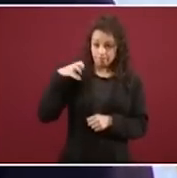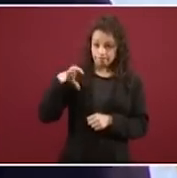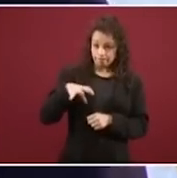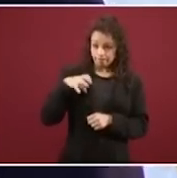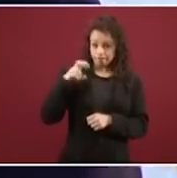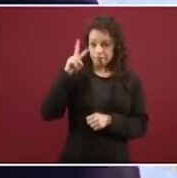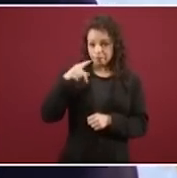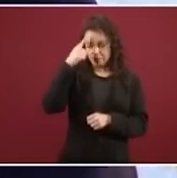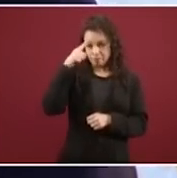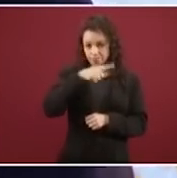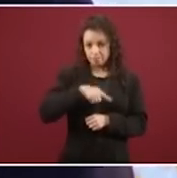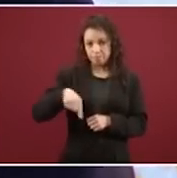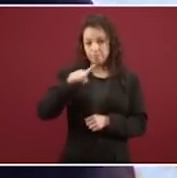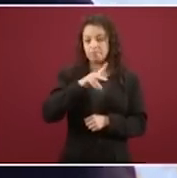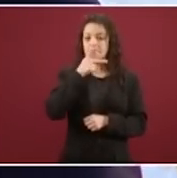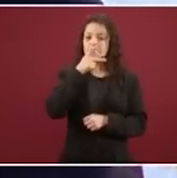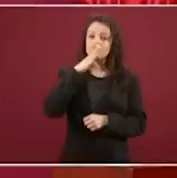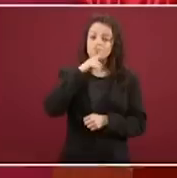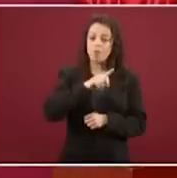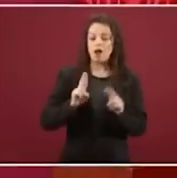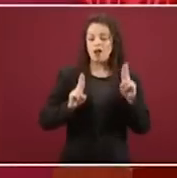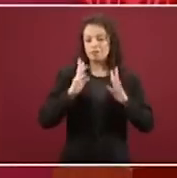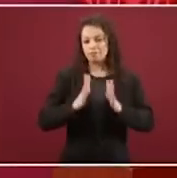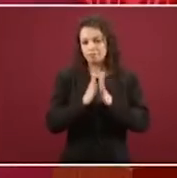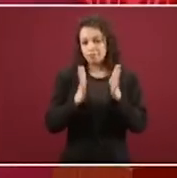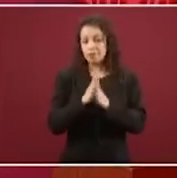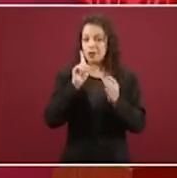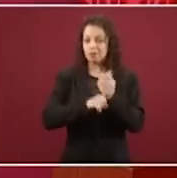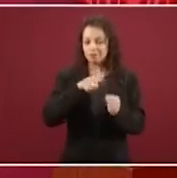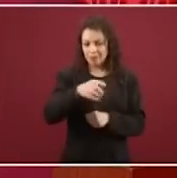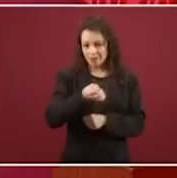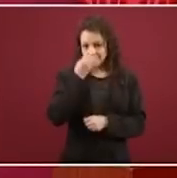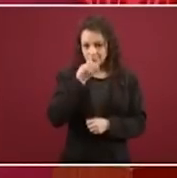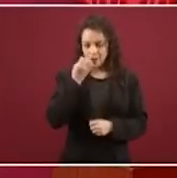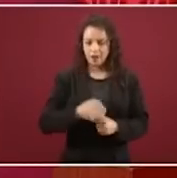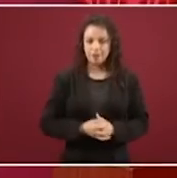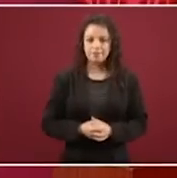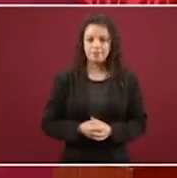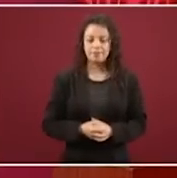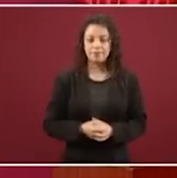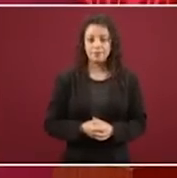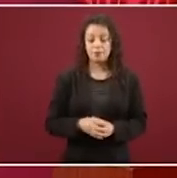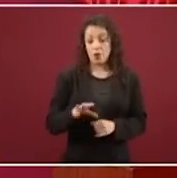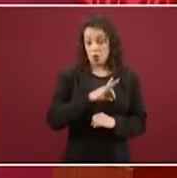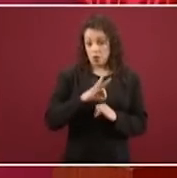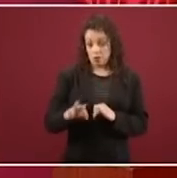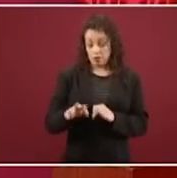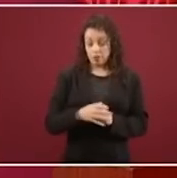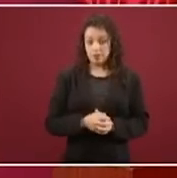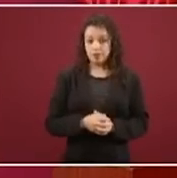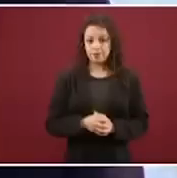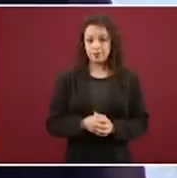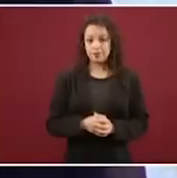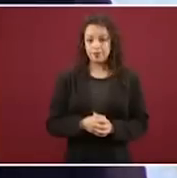de participación de padres y madres de familia en la escuela. Y finalmente, pues quiero decir que la primera